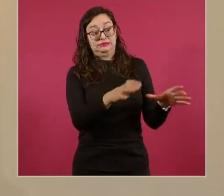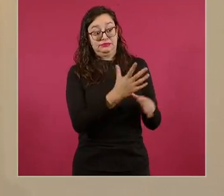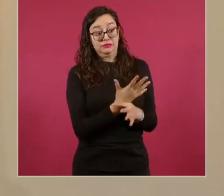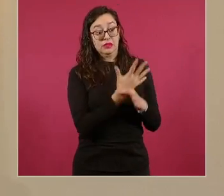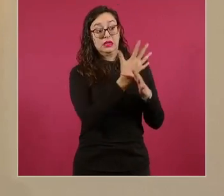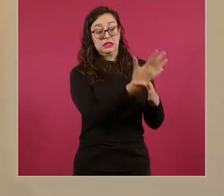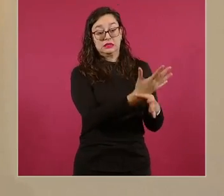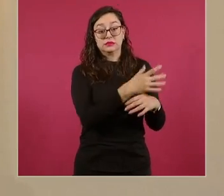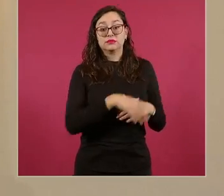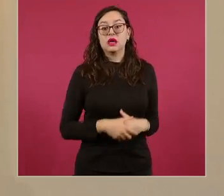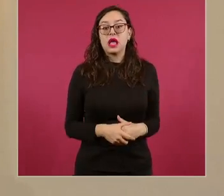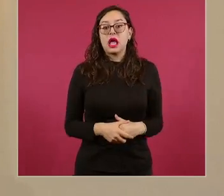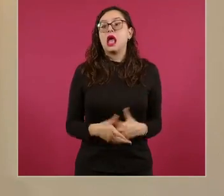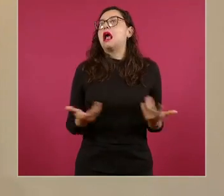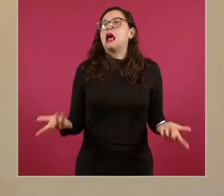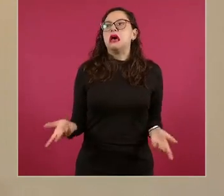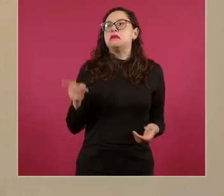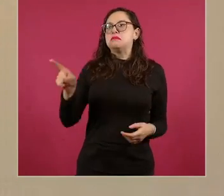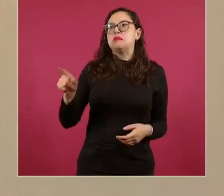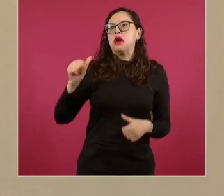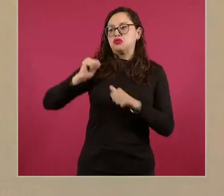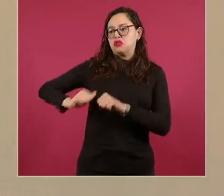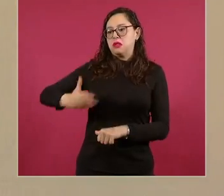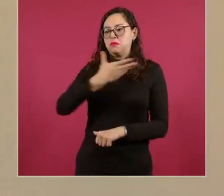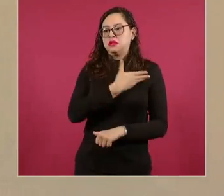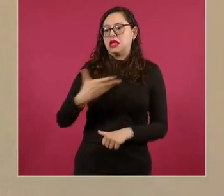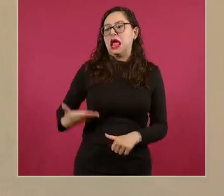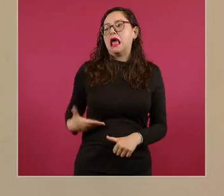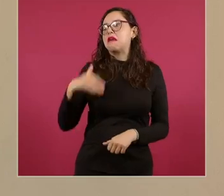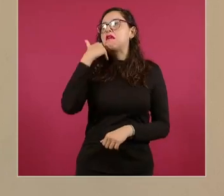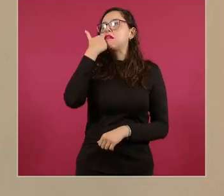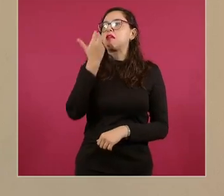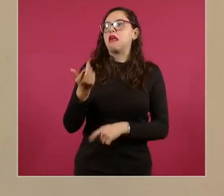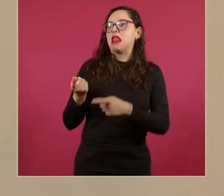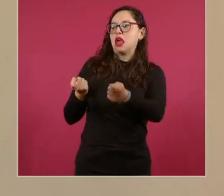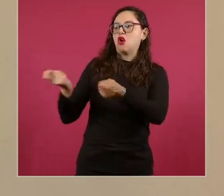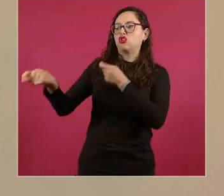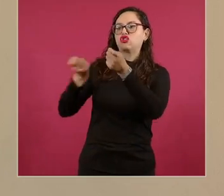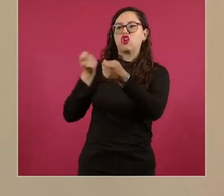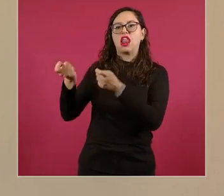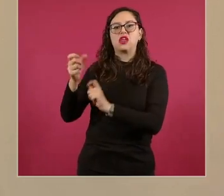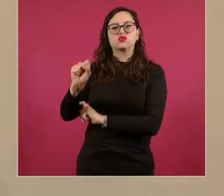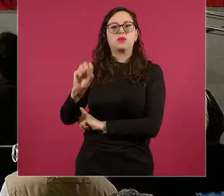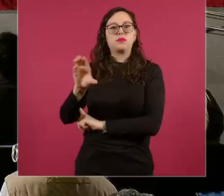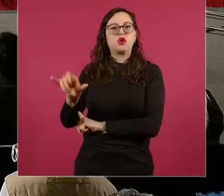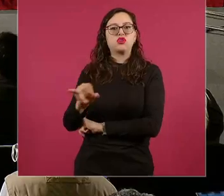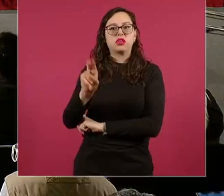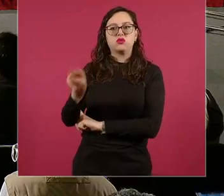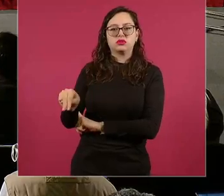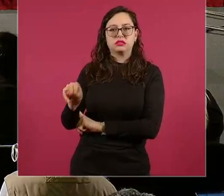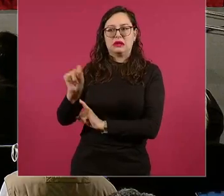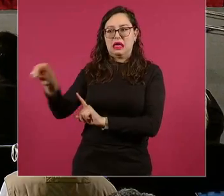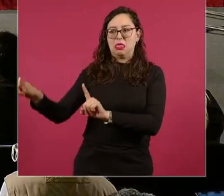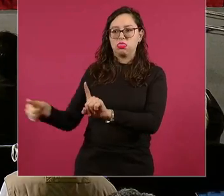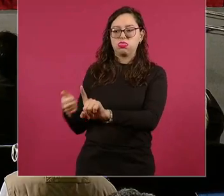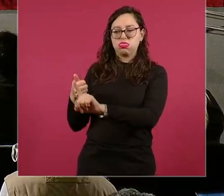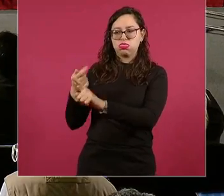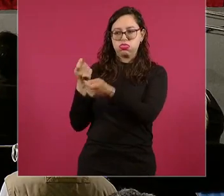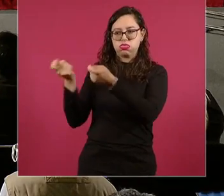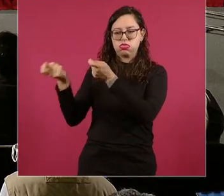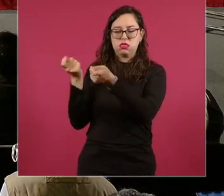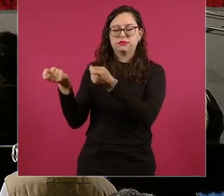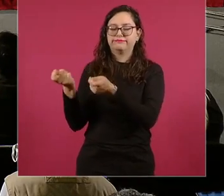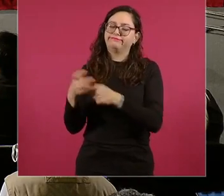Ejecutivo de controlar el poder judicial, en específico la Suprema Corte de Justicia de la Nación, lo cual